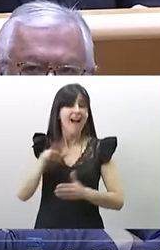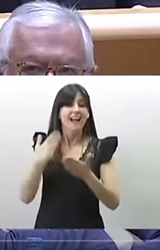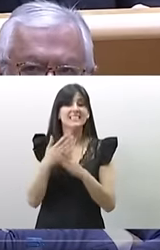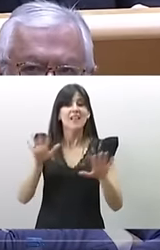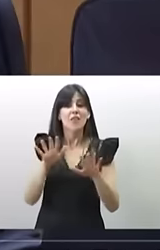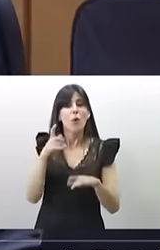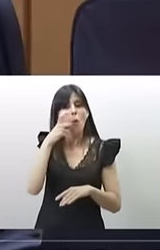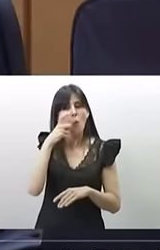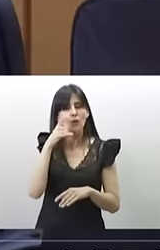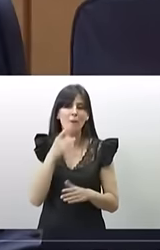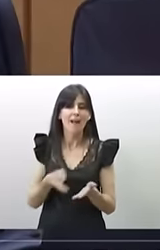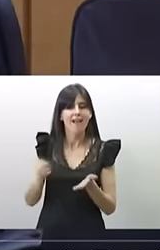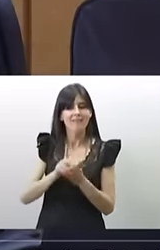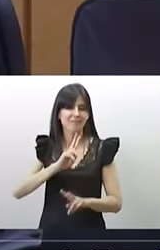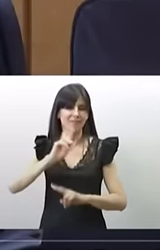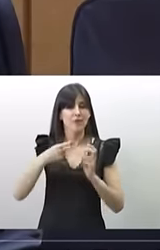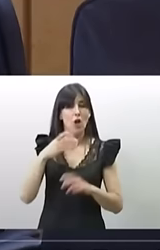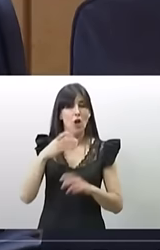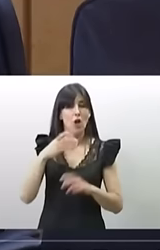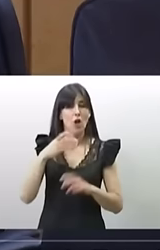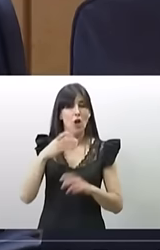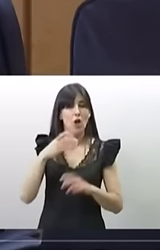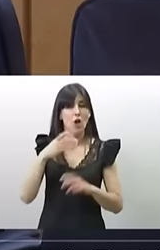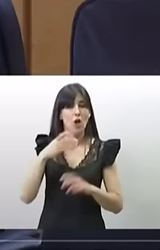junio para volver a cambiar de opinión.